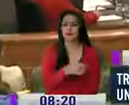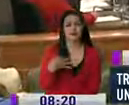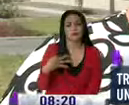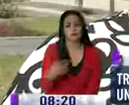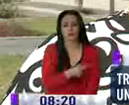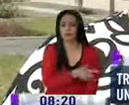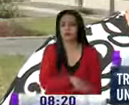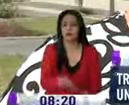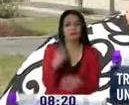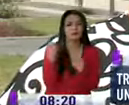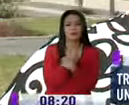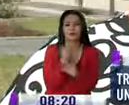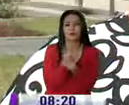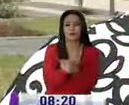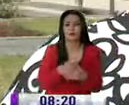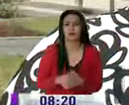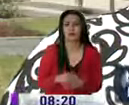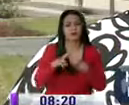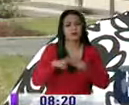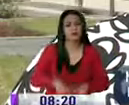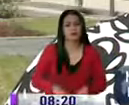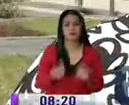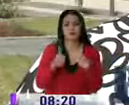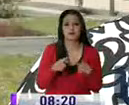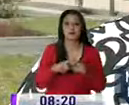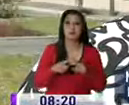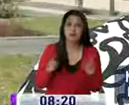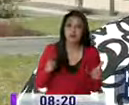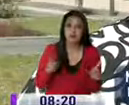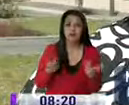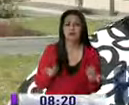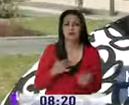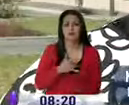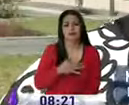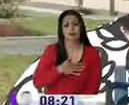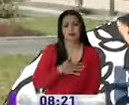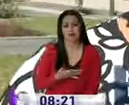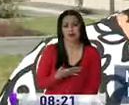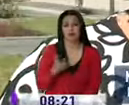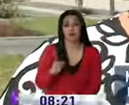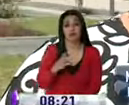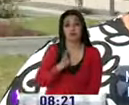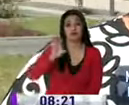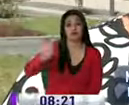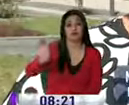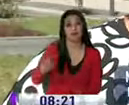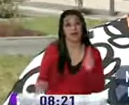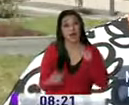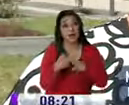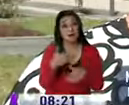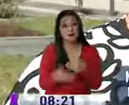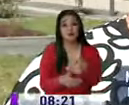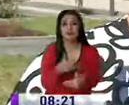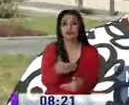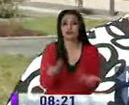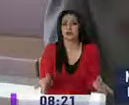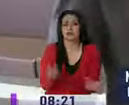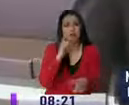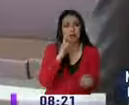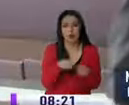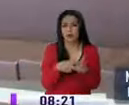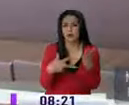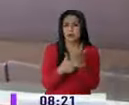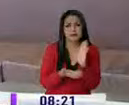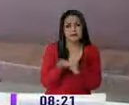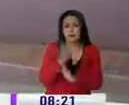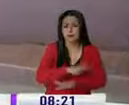política. Y creo que hay que revisarlo adecuadamente. Pero paralelamente a esto, yo creo que hay que dar la compensación hasta que haya un proceso de establecimiento tarifario. Por su